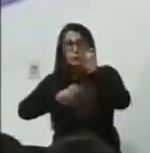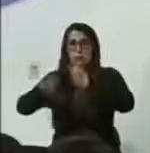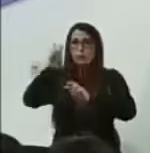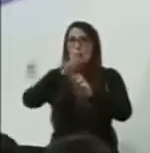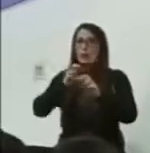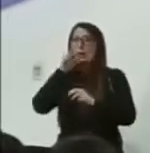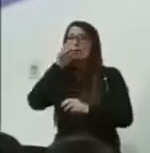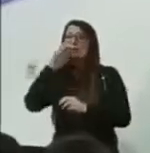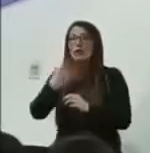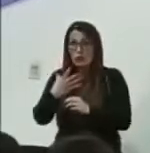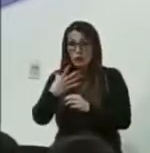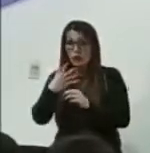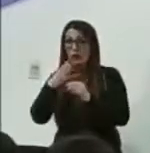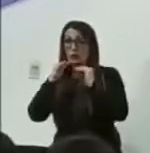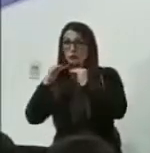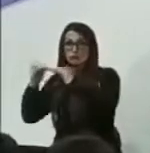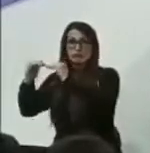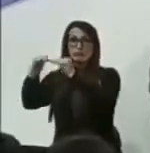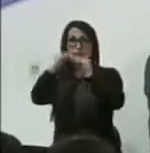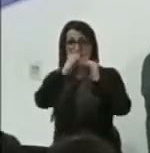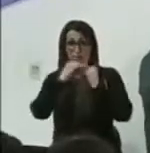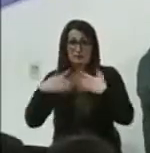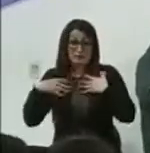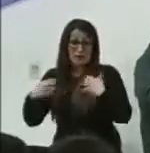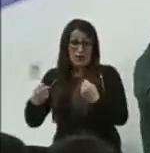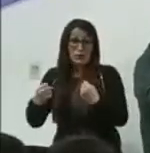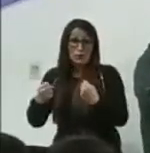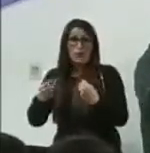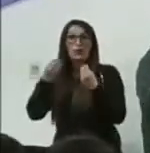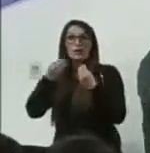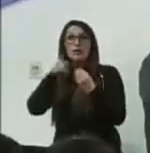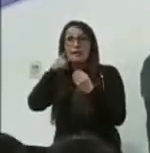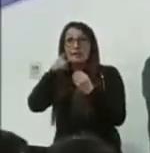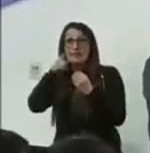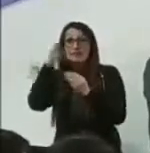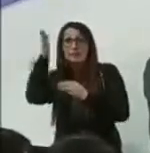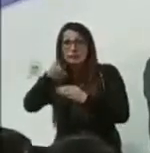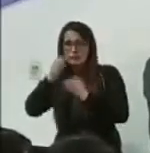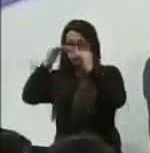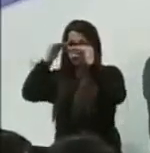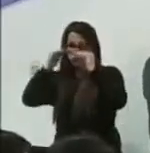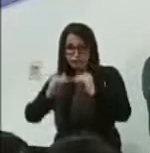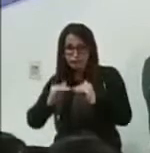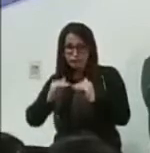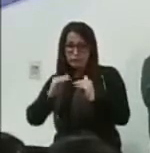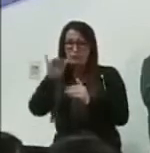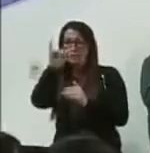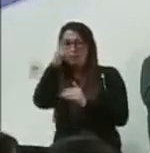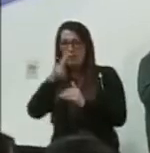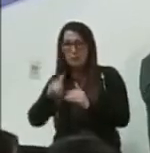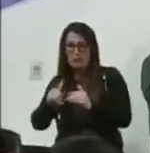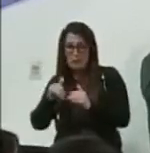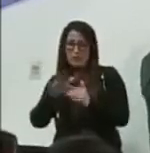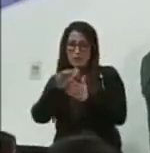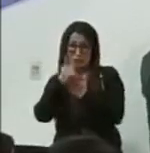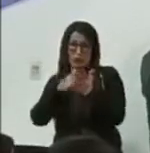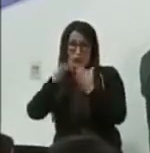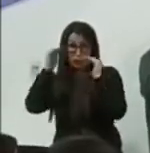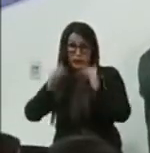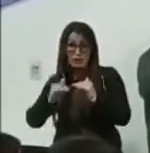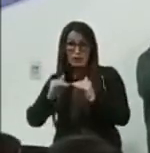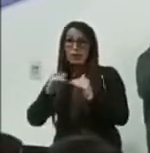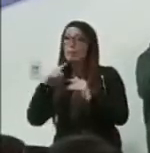de la población, alrededor de la salud, es que bajó ese índice en promedio, pero además lo